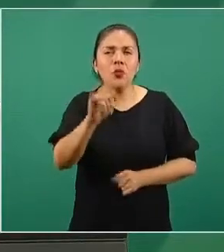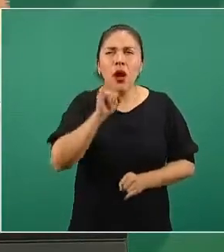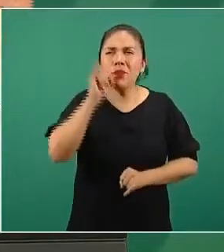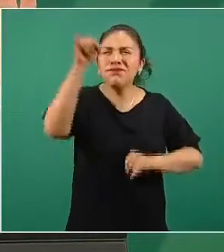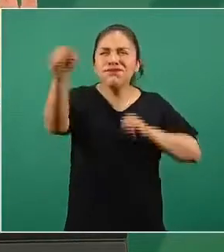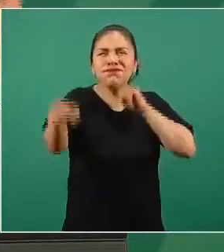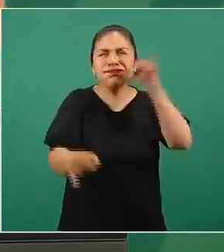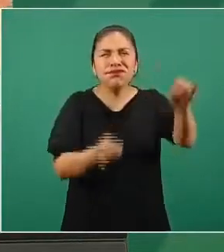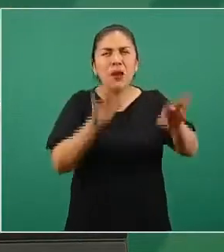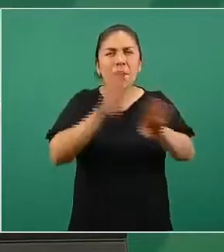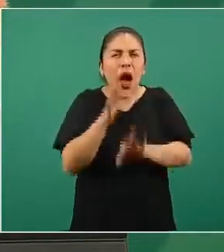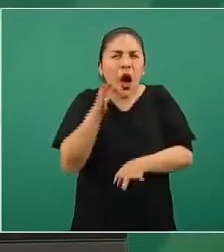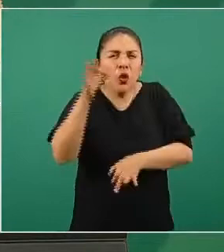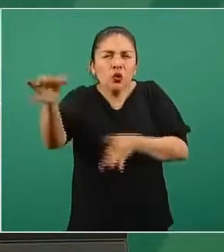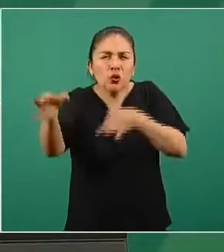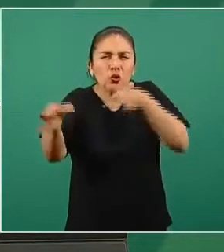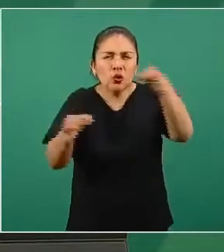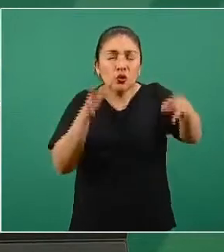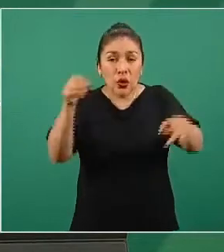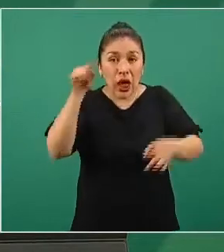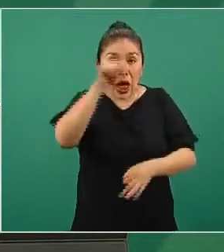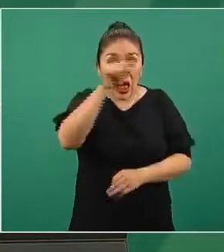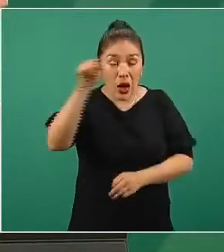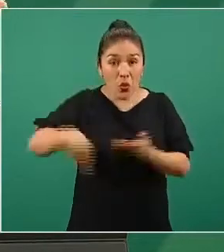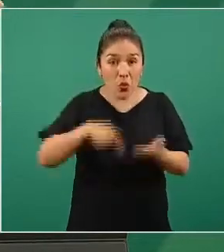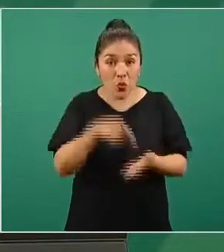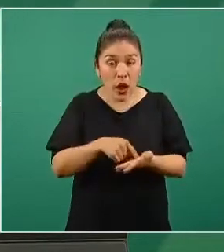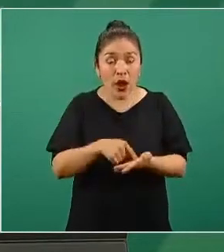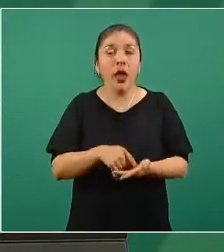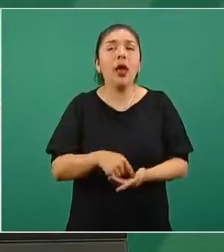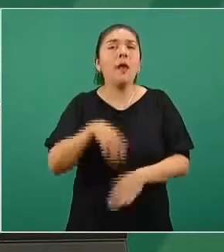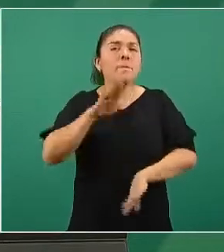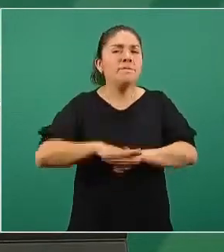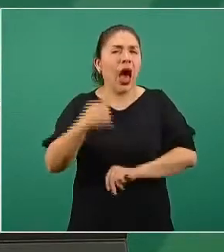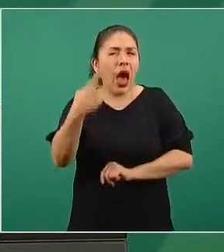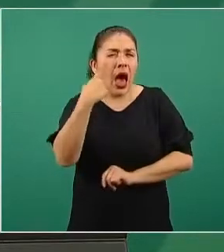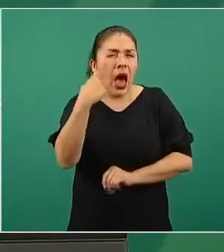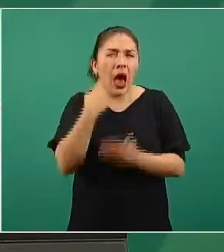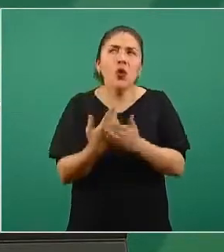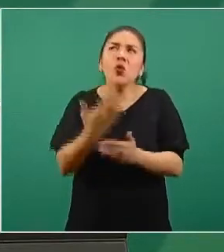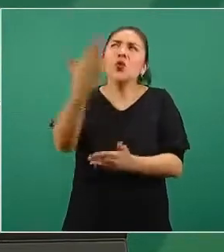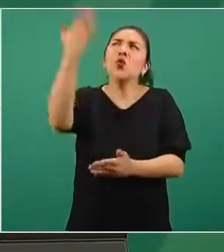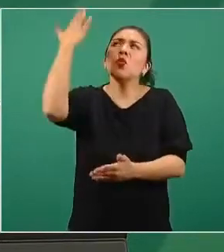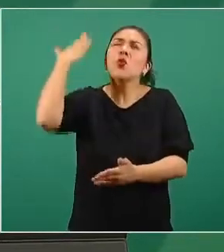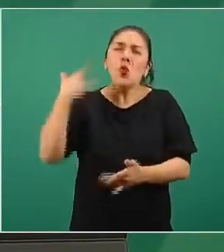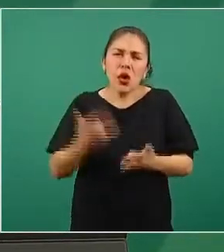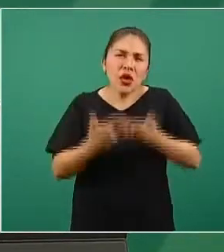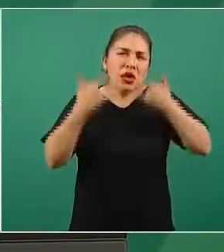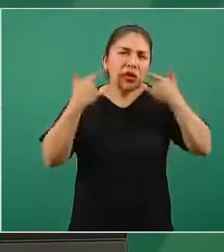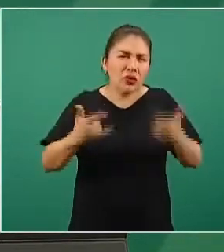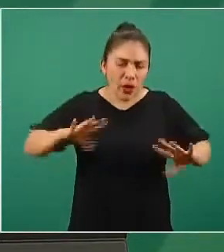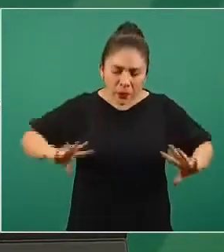más alejadas, son o han sido históricamente